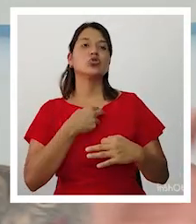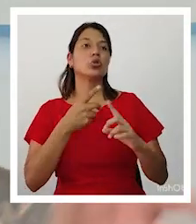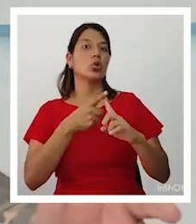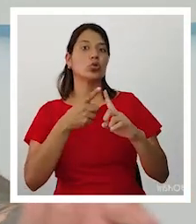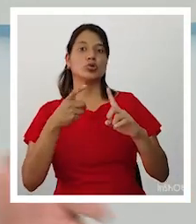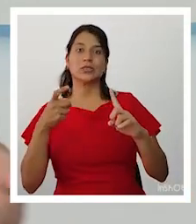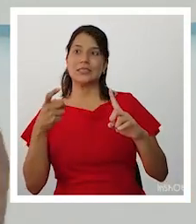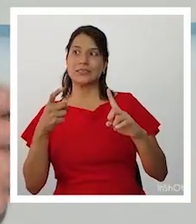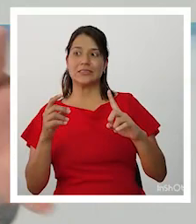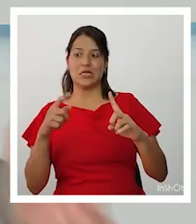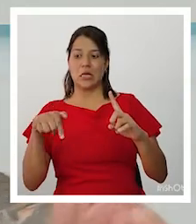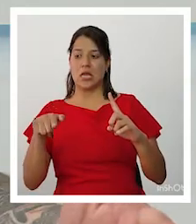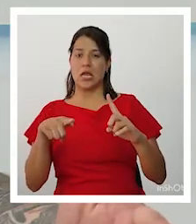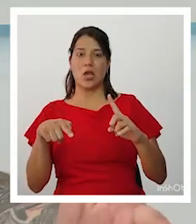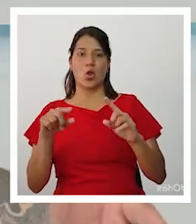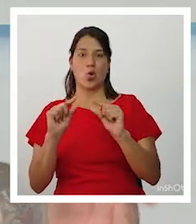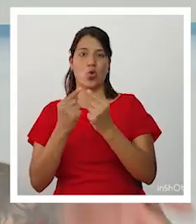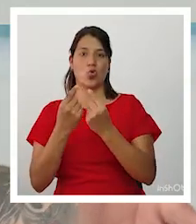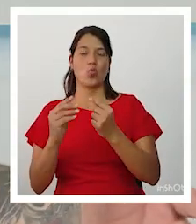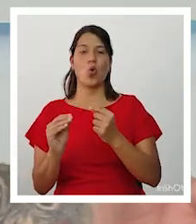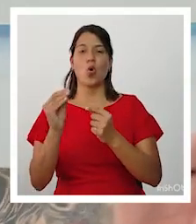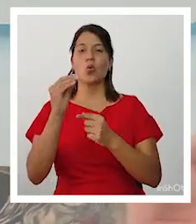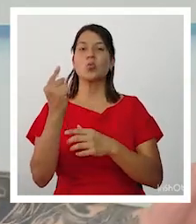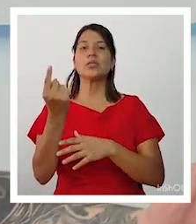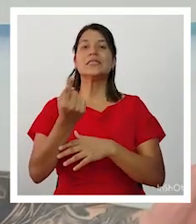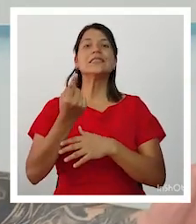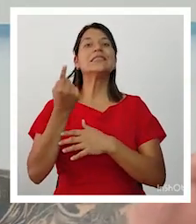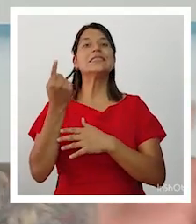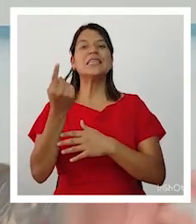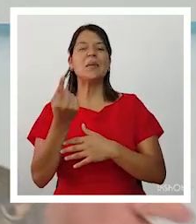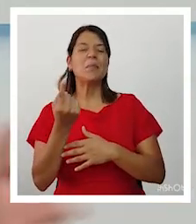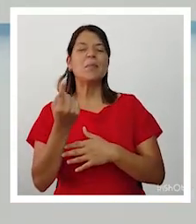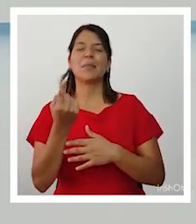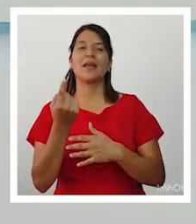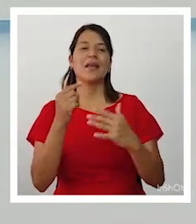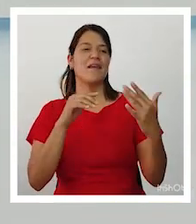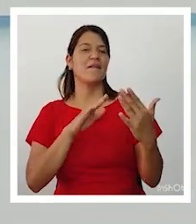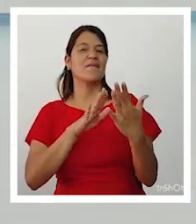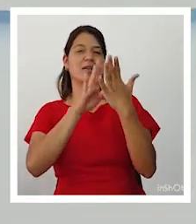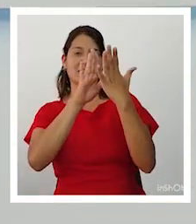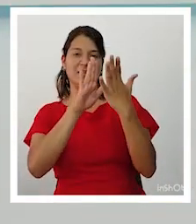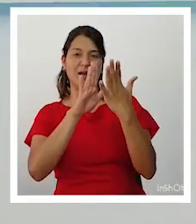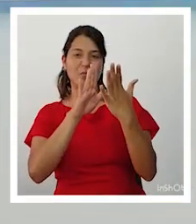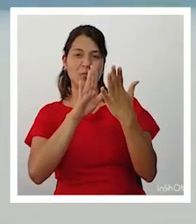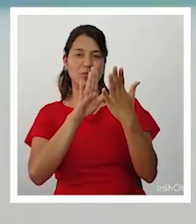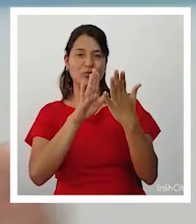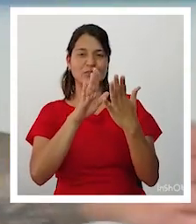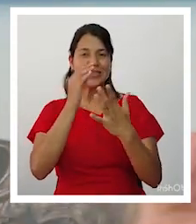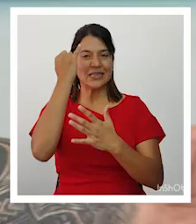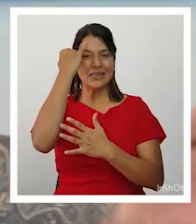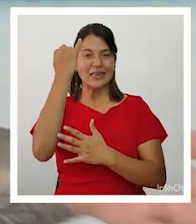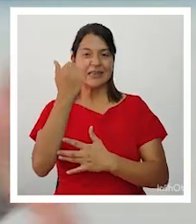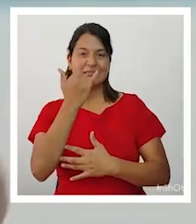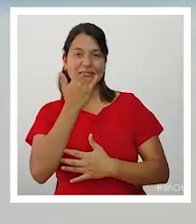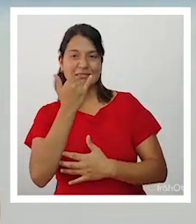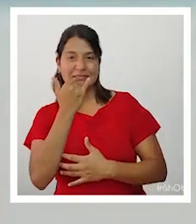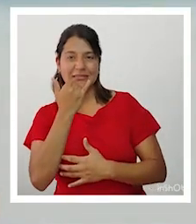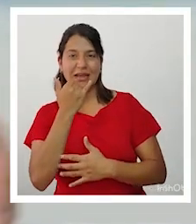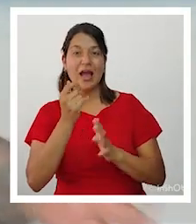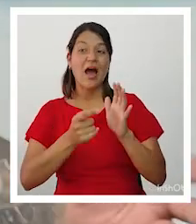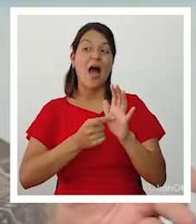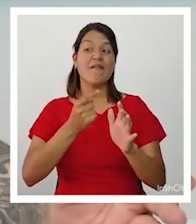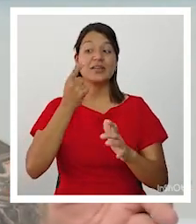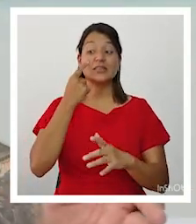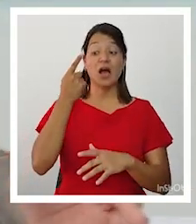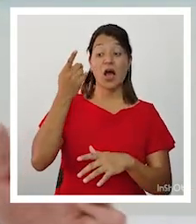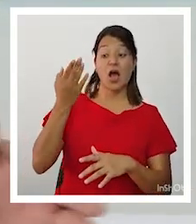juventud siempre vivimos bajo lo que son esos prejuicios, ¿verdad? O tabús que nos dicen, mira, una persona